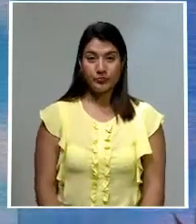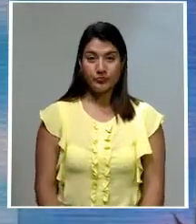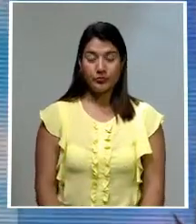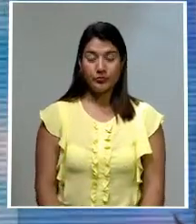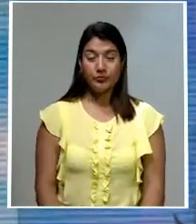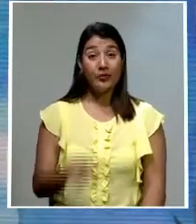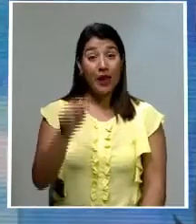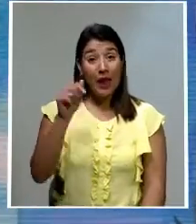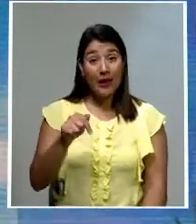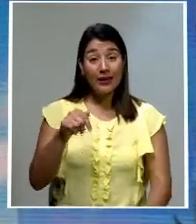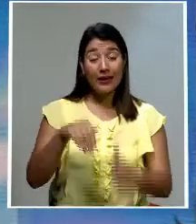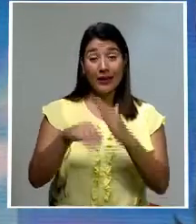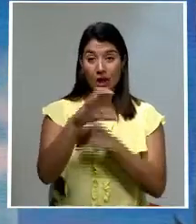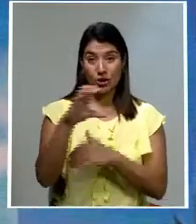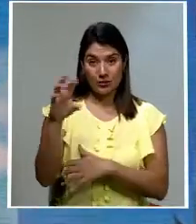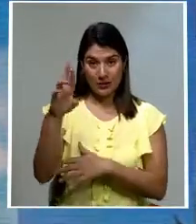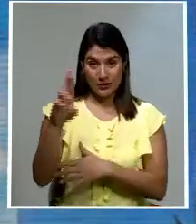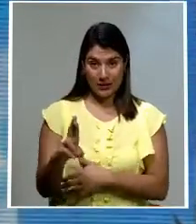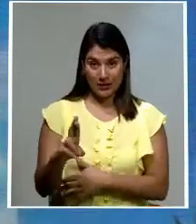acá en Costa Rica.